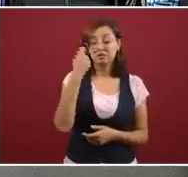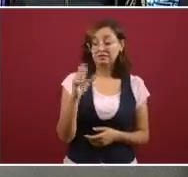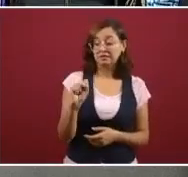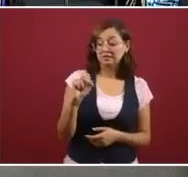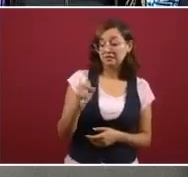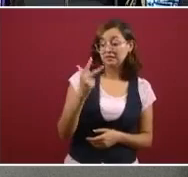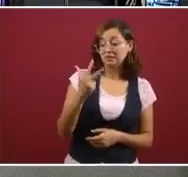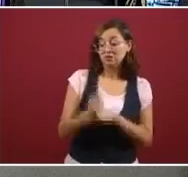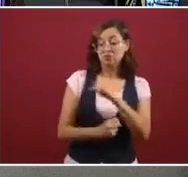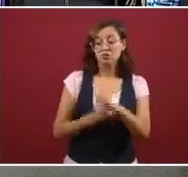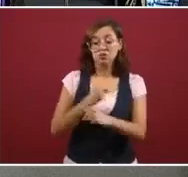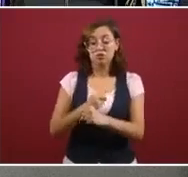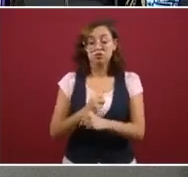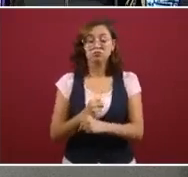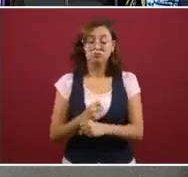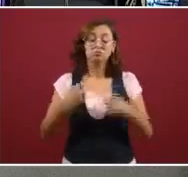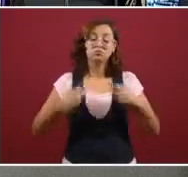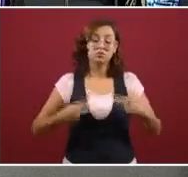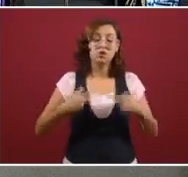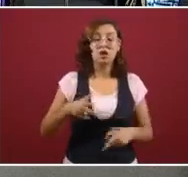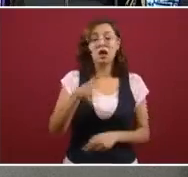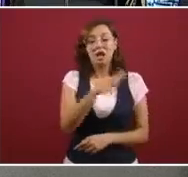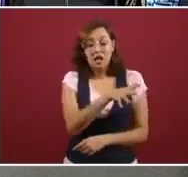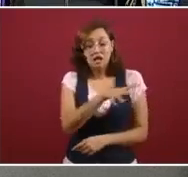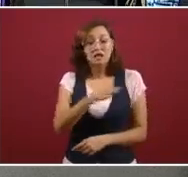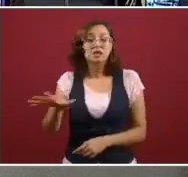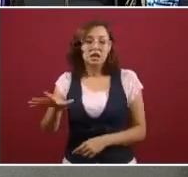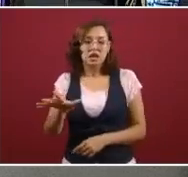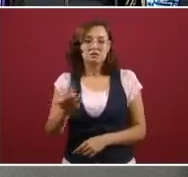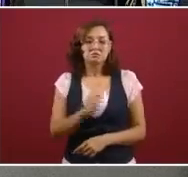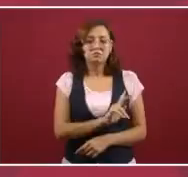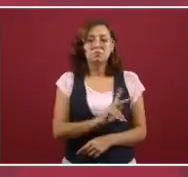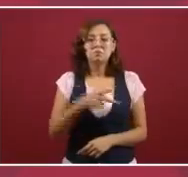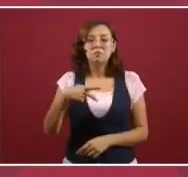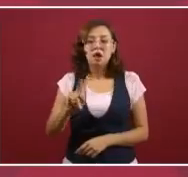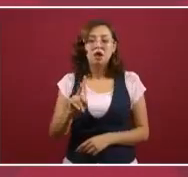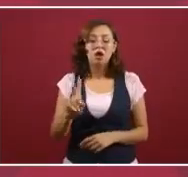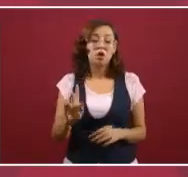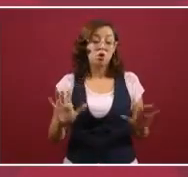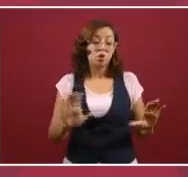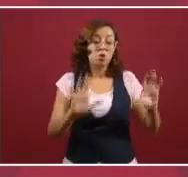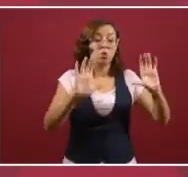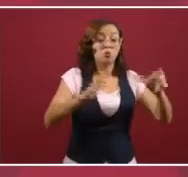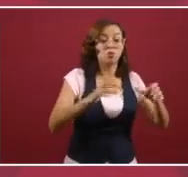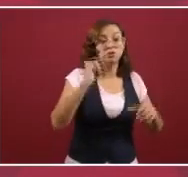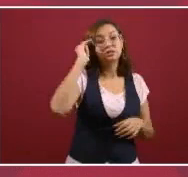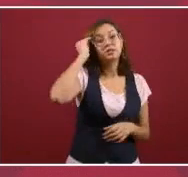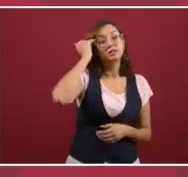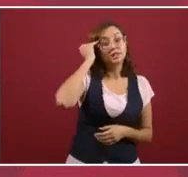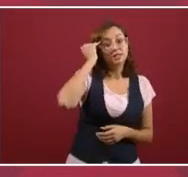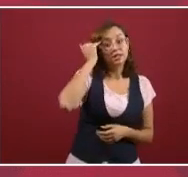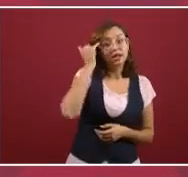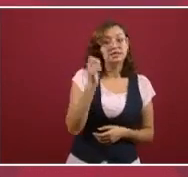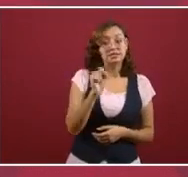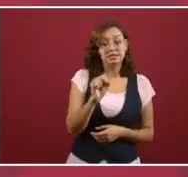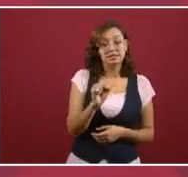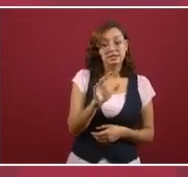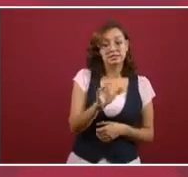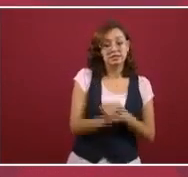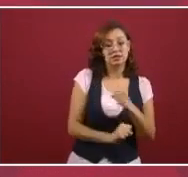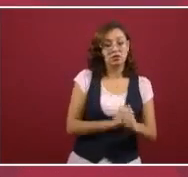el caso de la población general, pero en el caso de comunidades indígenas, es a los 65 años.